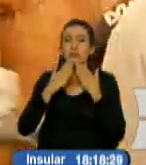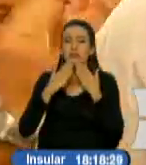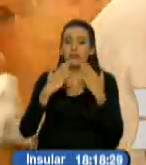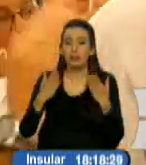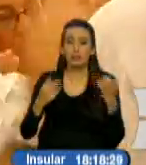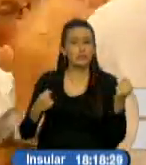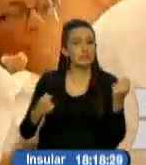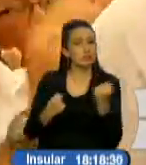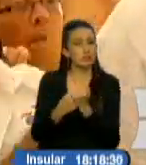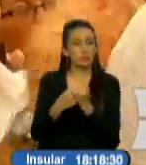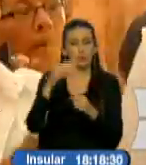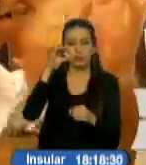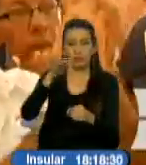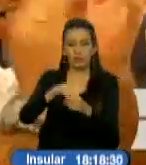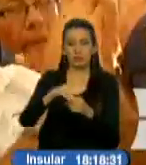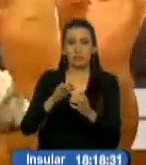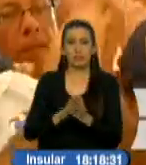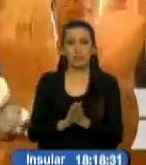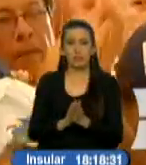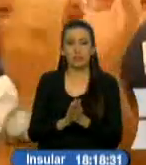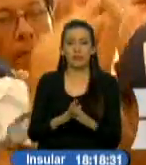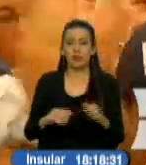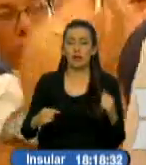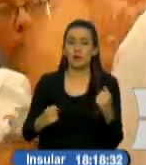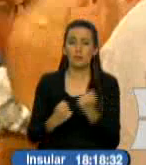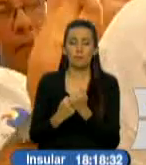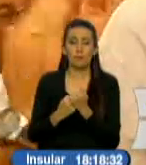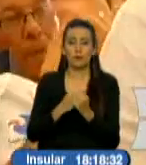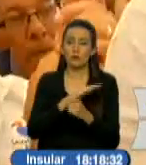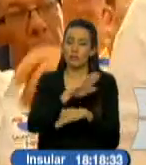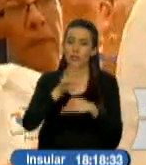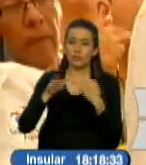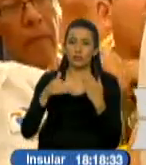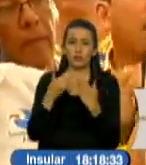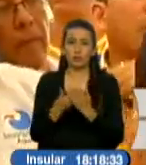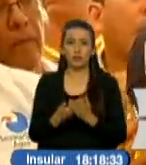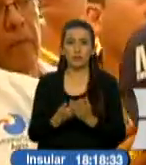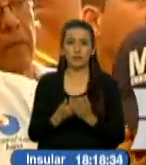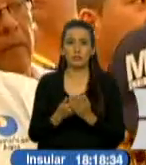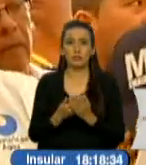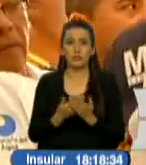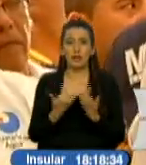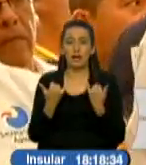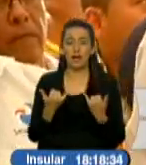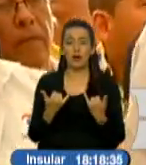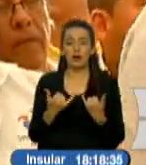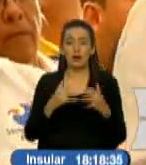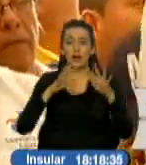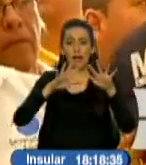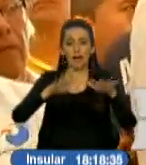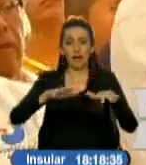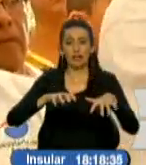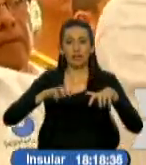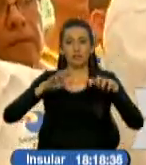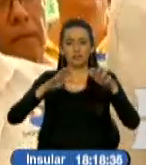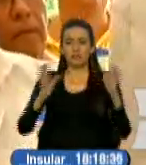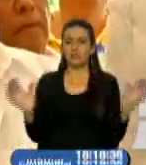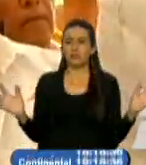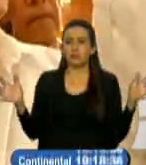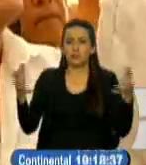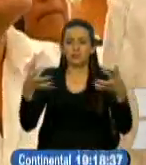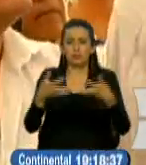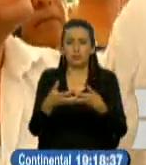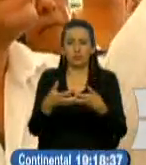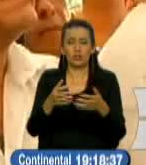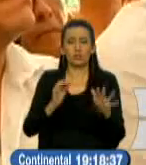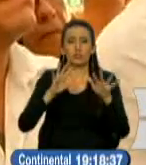ese apoyo electoral a todos, ese apoyo al binomio del pueblo, la gran minga agropecuaria, incluye todo lo que nos dijo el